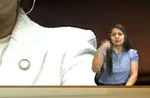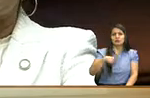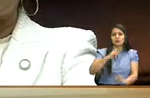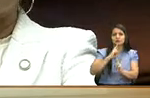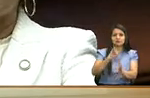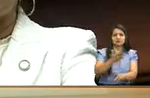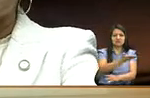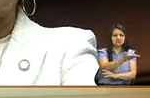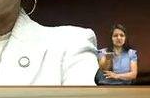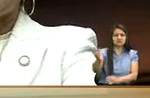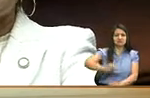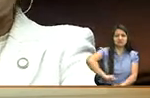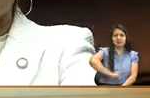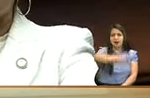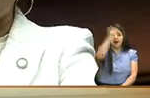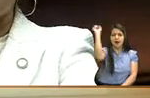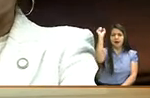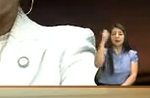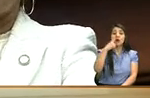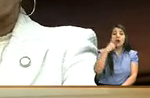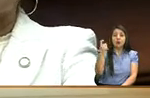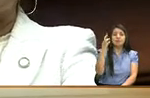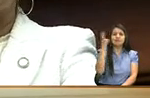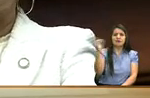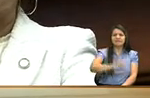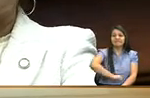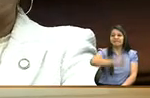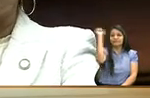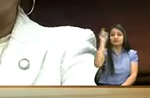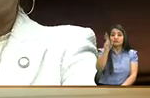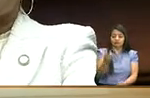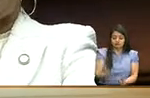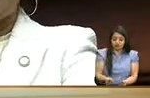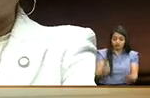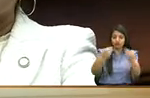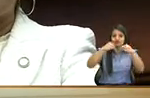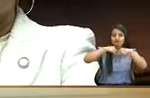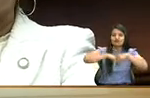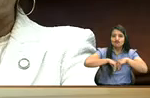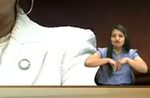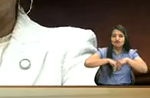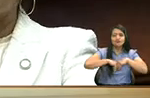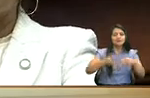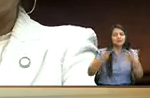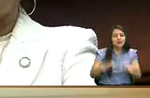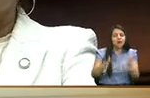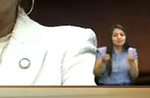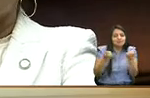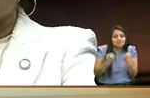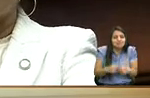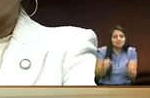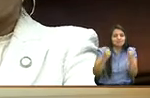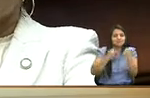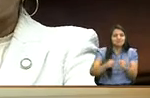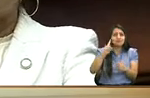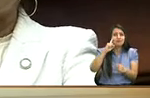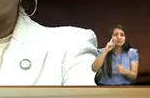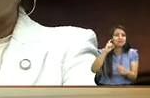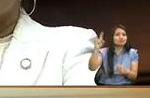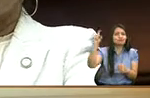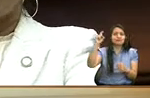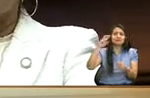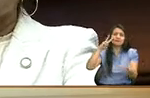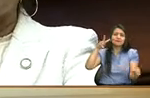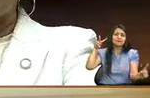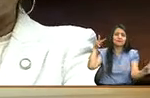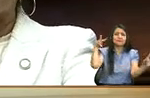ustedes son campeonas y campeones porque en su interior han abrigado siempre un sueño, una